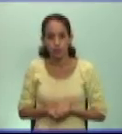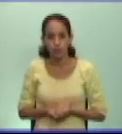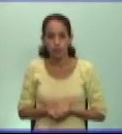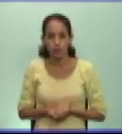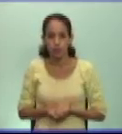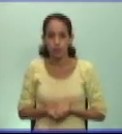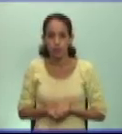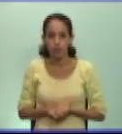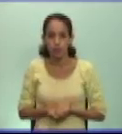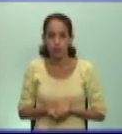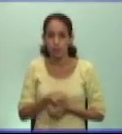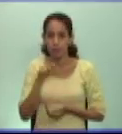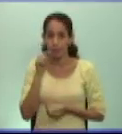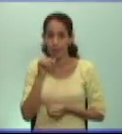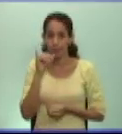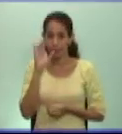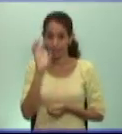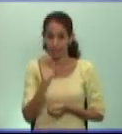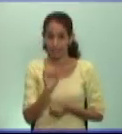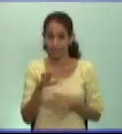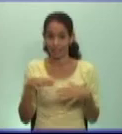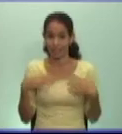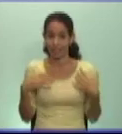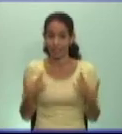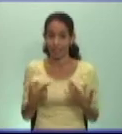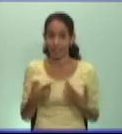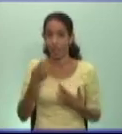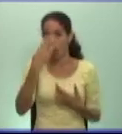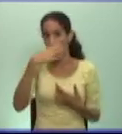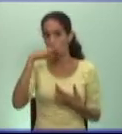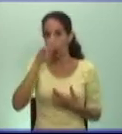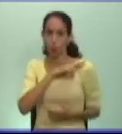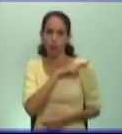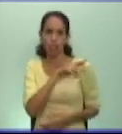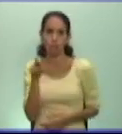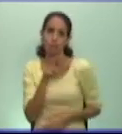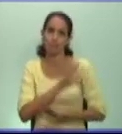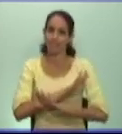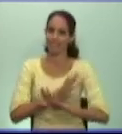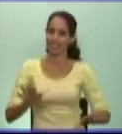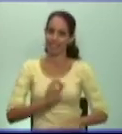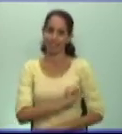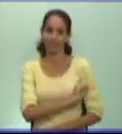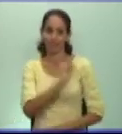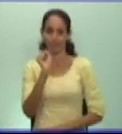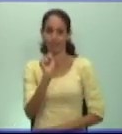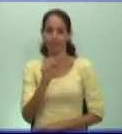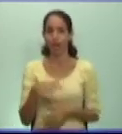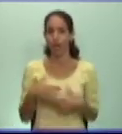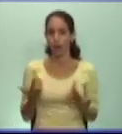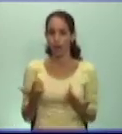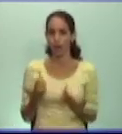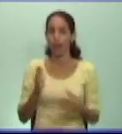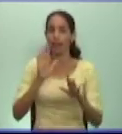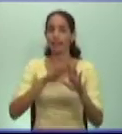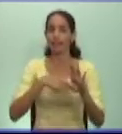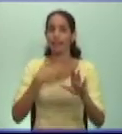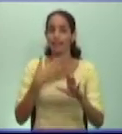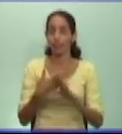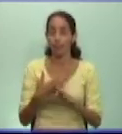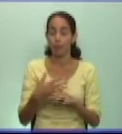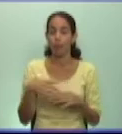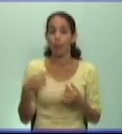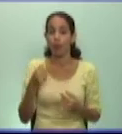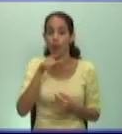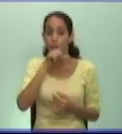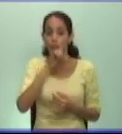Cuba la condenan por una revolución hecha. En el 62, Viene entonces la 8ª conferencia, donde a